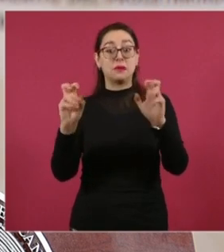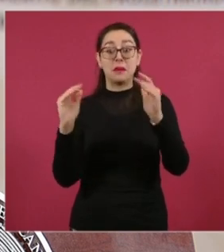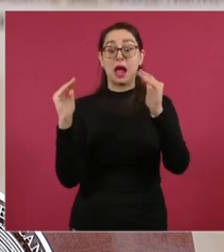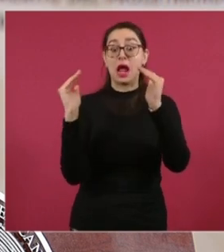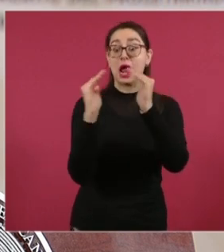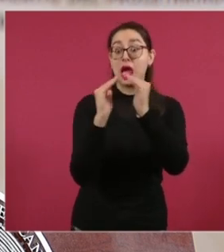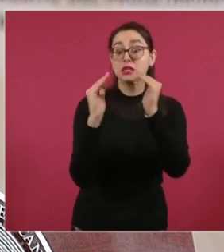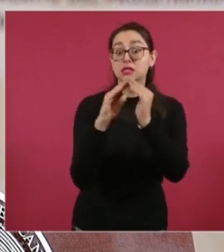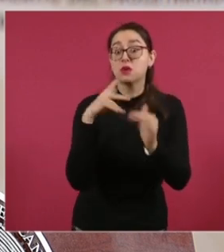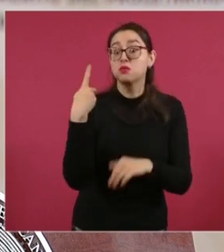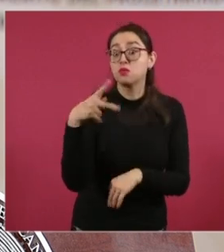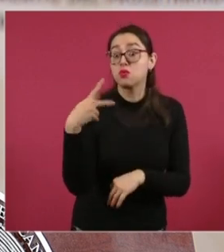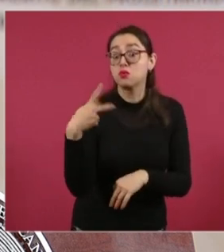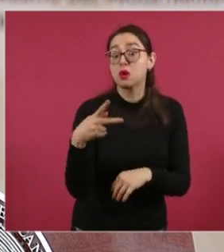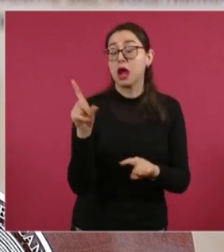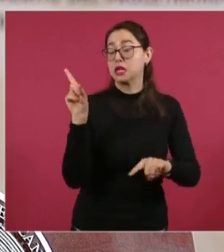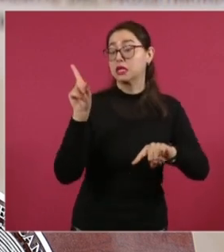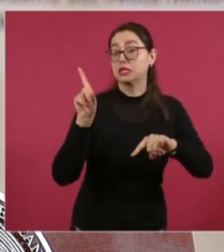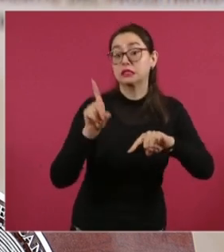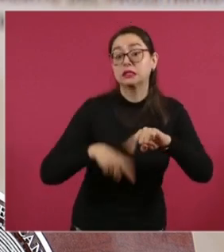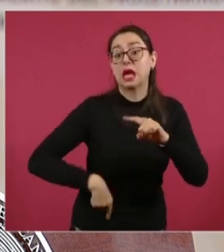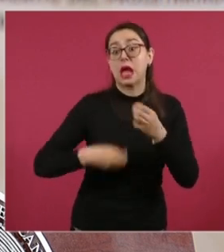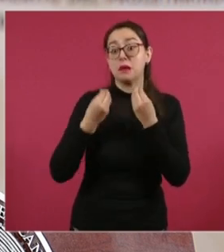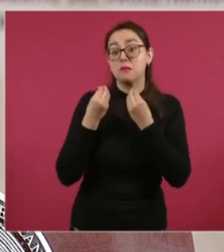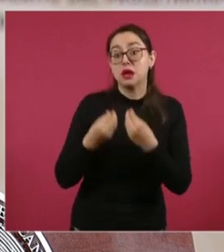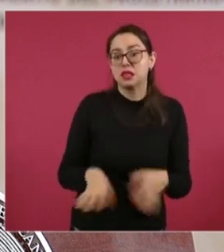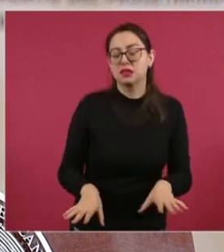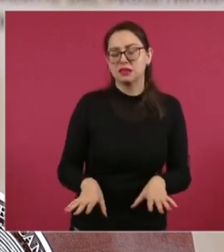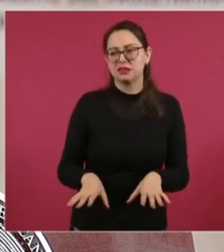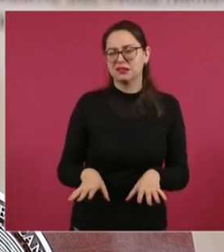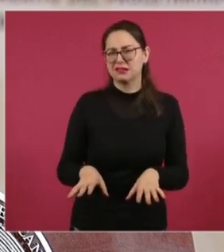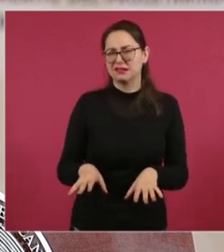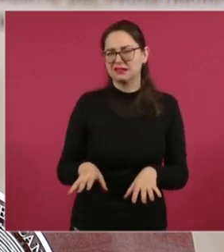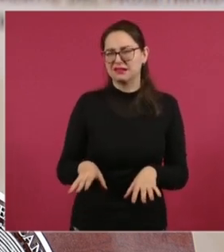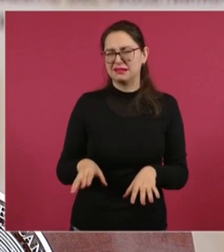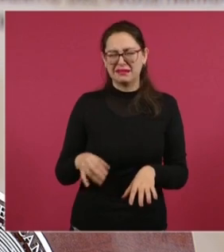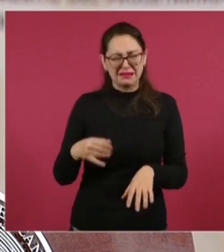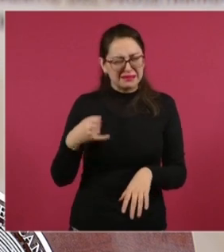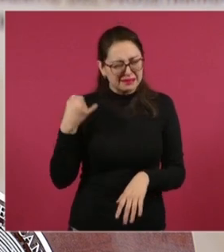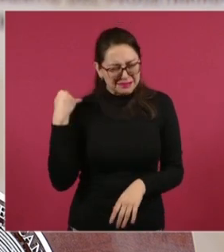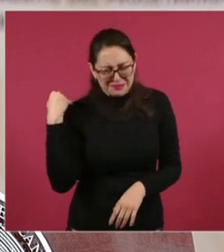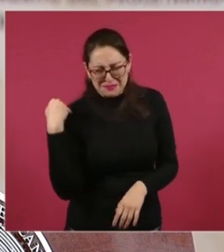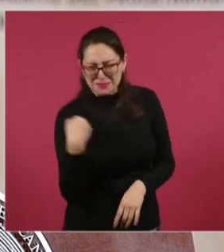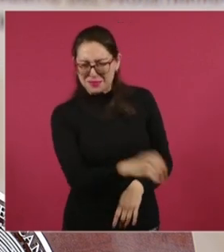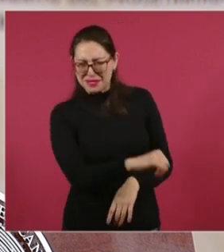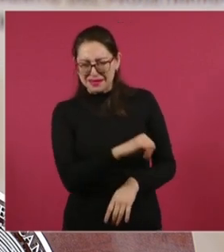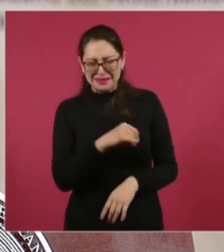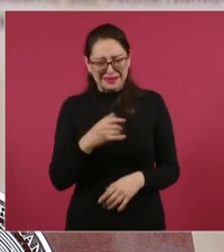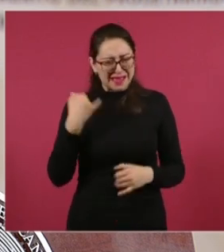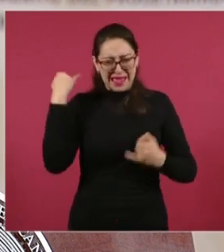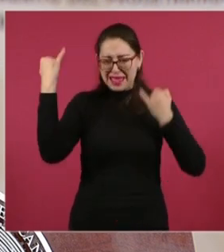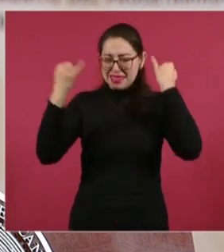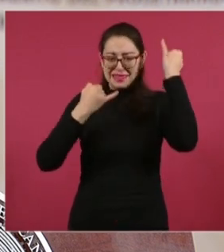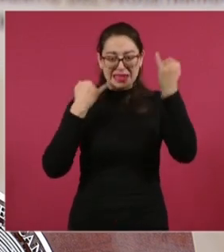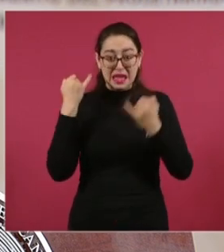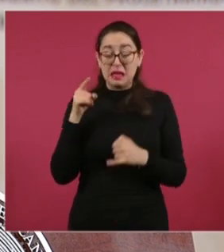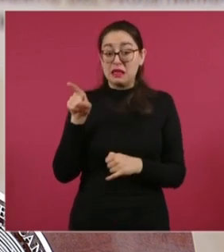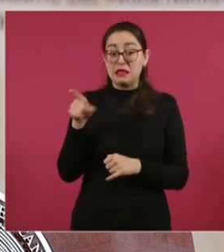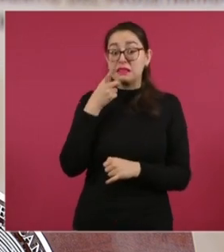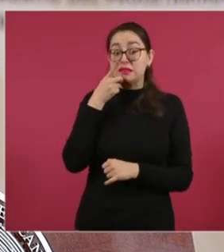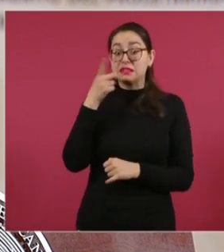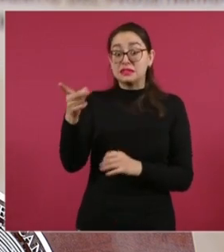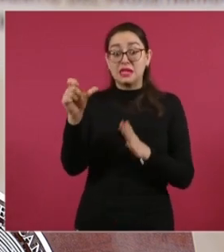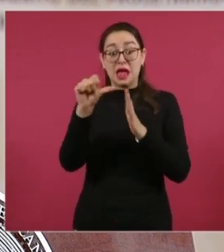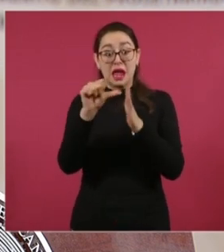cual no sé ustedes qué piensan, pero es un verdadero disparate. Hasta mencionaron el cambio en el artículo